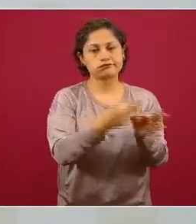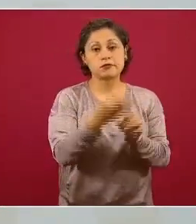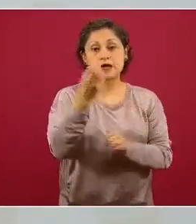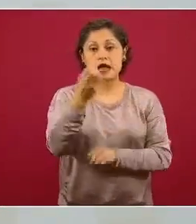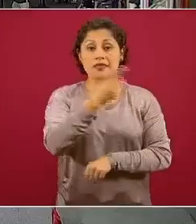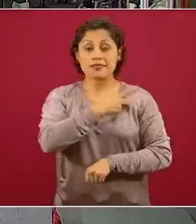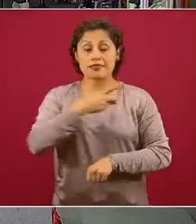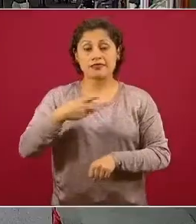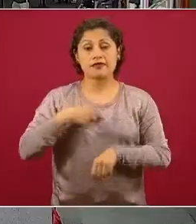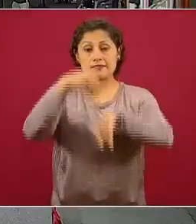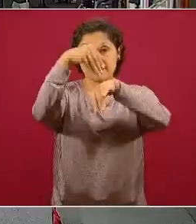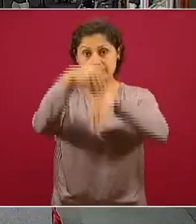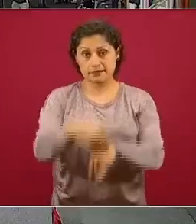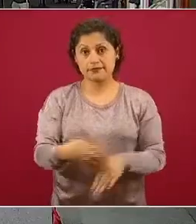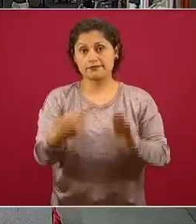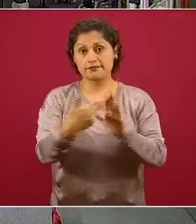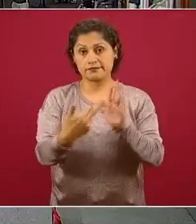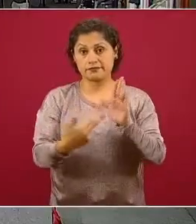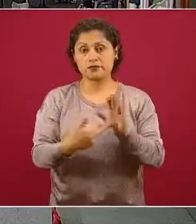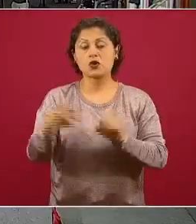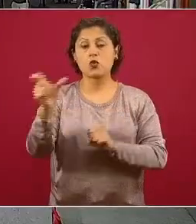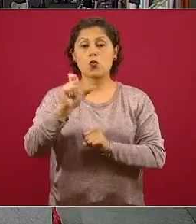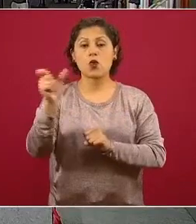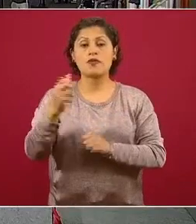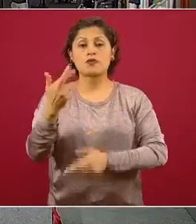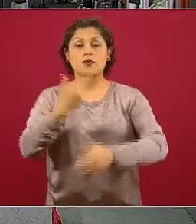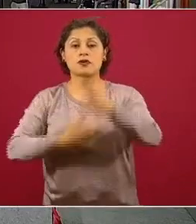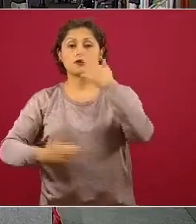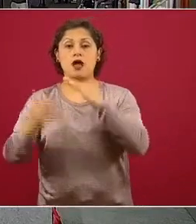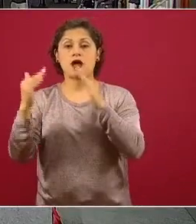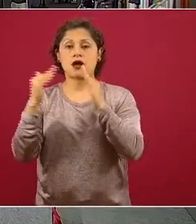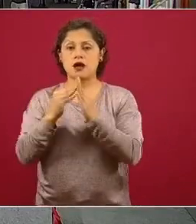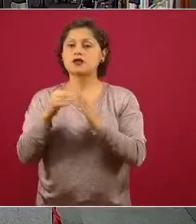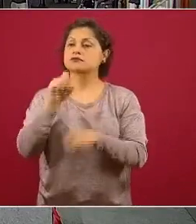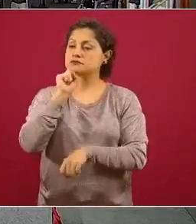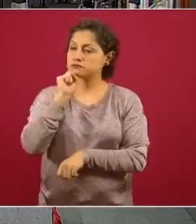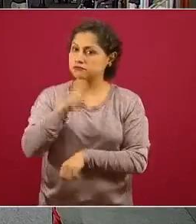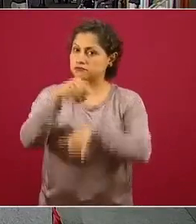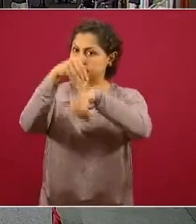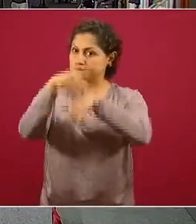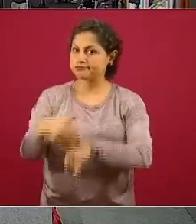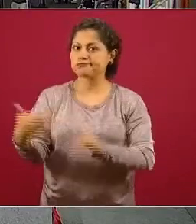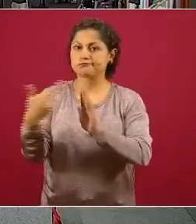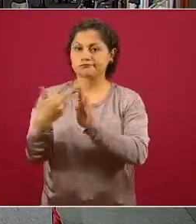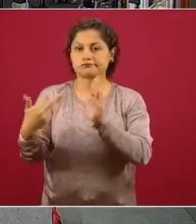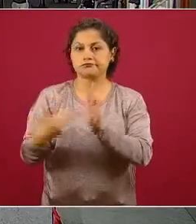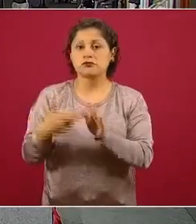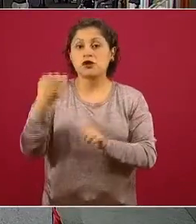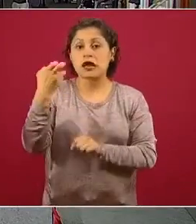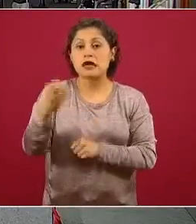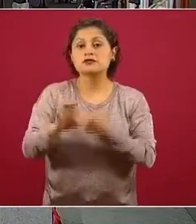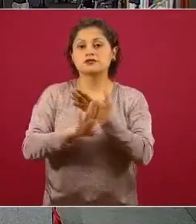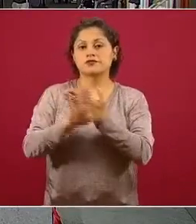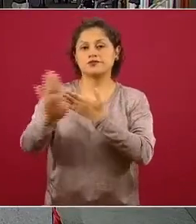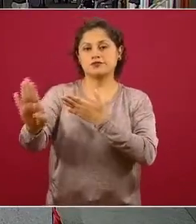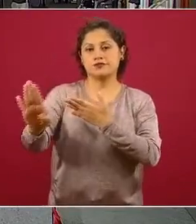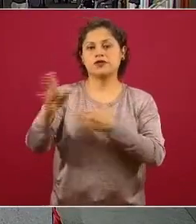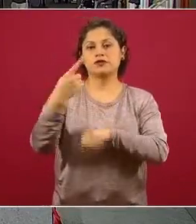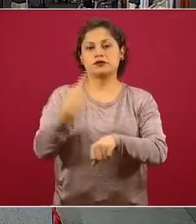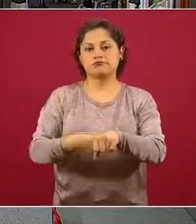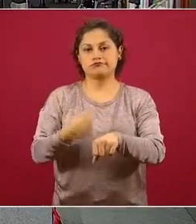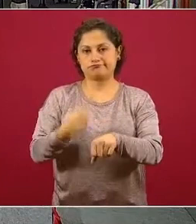a casa. Eso es lo que minimiza los riesgos y pues tenemos